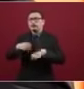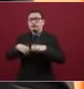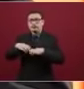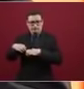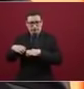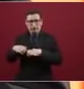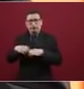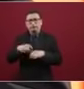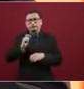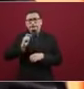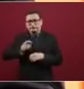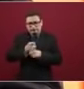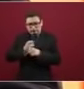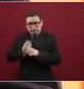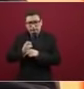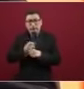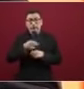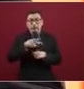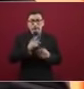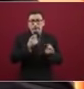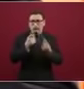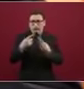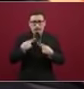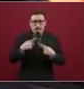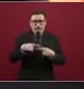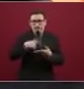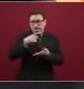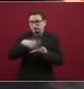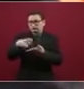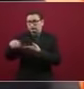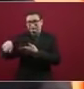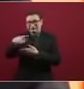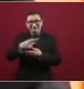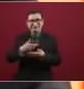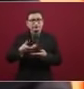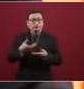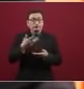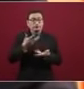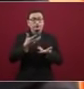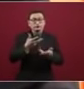resistencia de los proveedores que tenían acaparadas las compras,